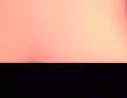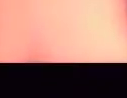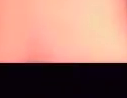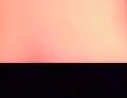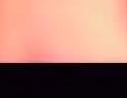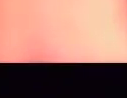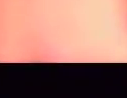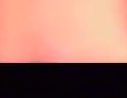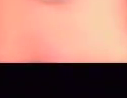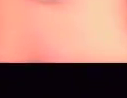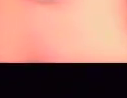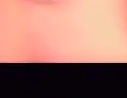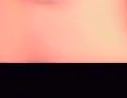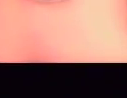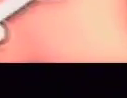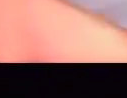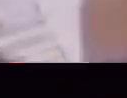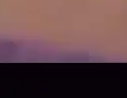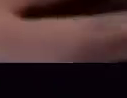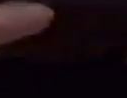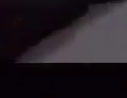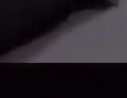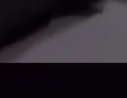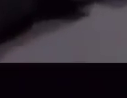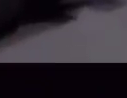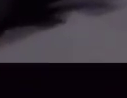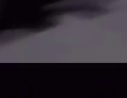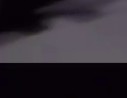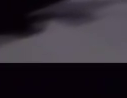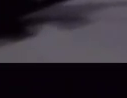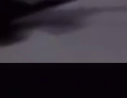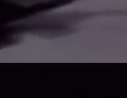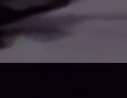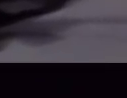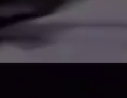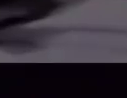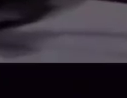Recuerda que tienes hasta el 31 de marzo para declarar y pagar el impuesto sobre la renta.